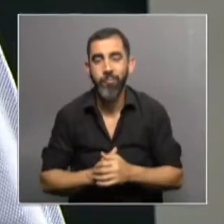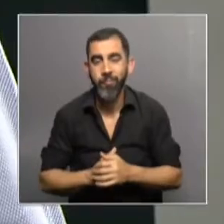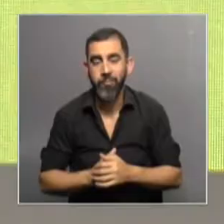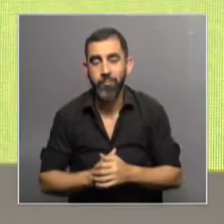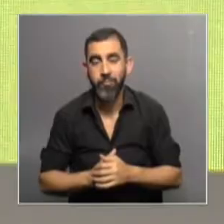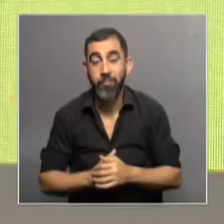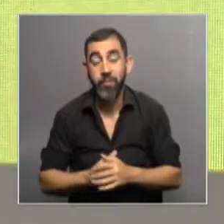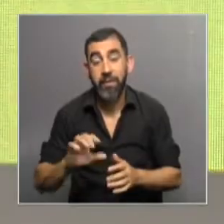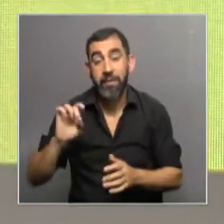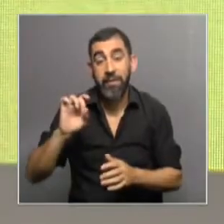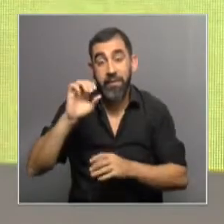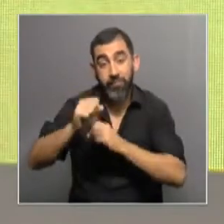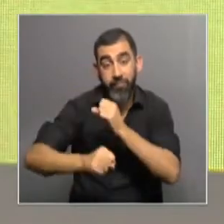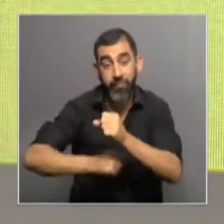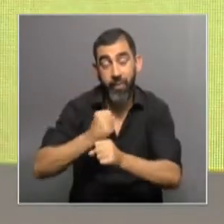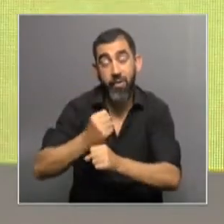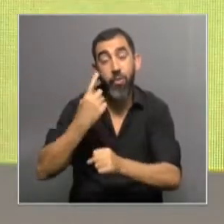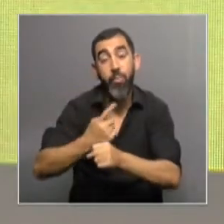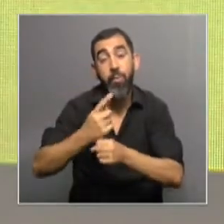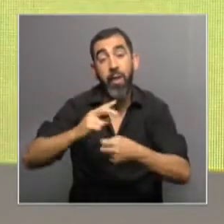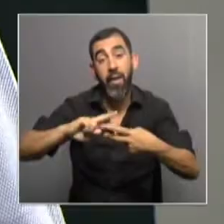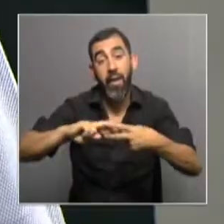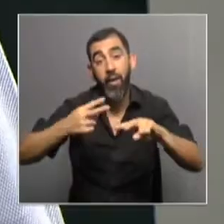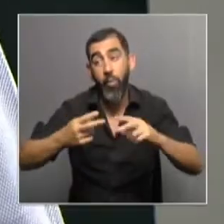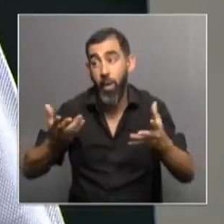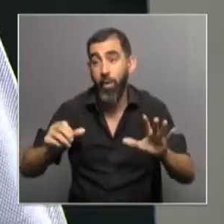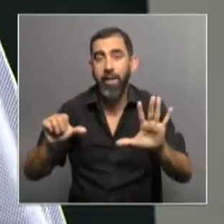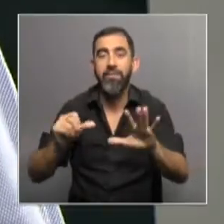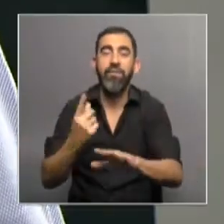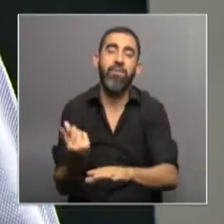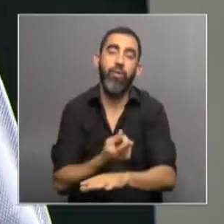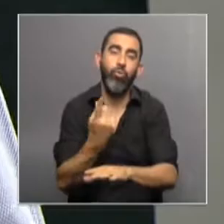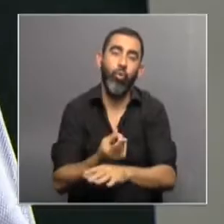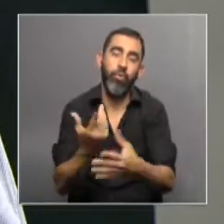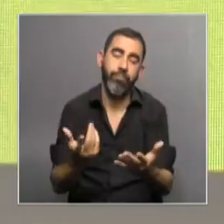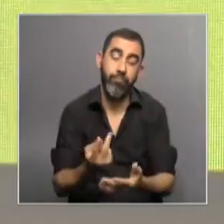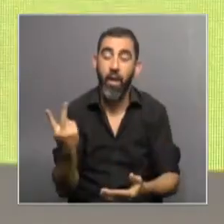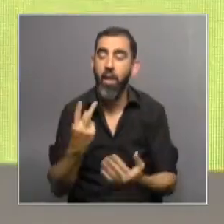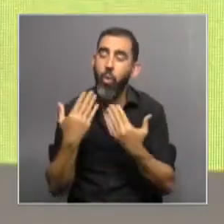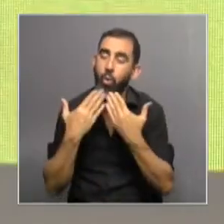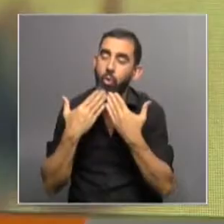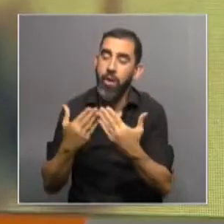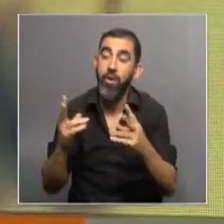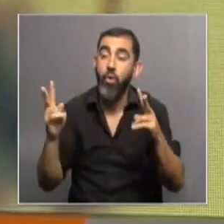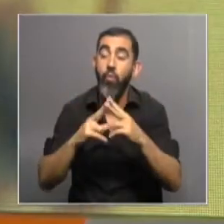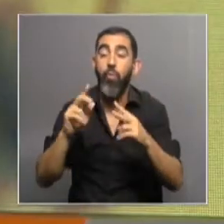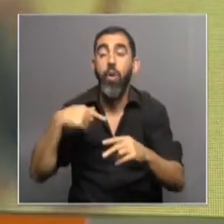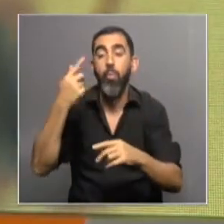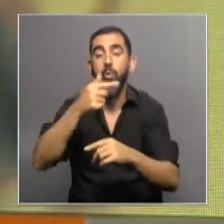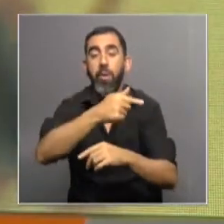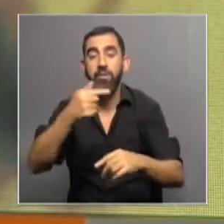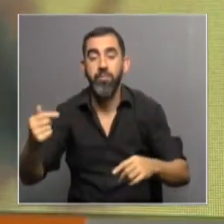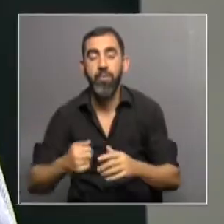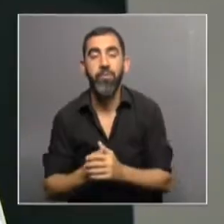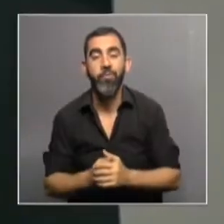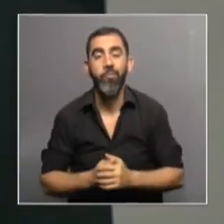acuérdense 15 años duró el primer genoma 6 horas ahora 6 Daniel y Alexandra muchas gracias nos vemos la semana que viene hasta